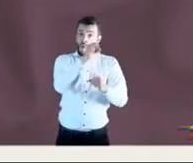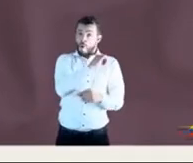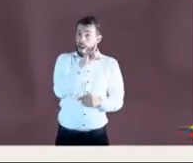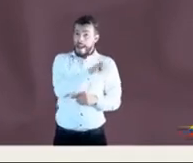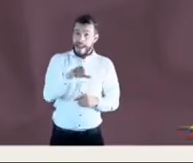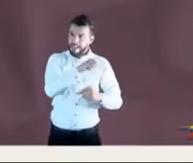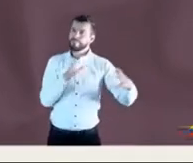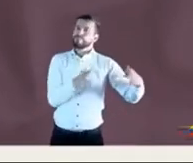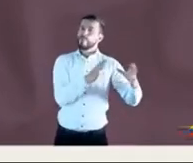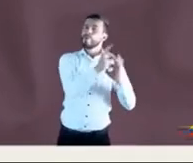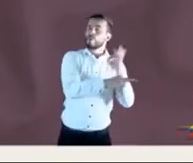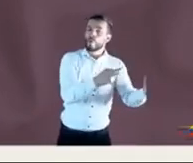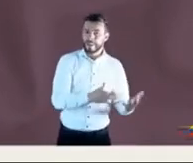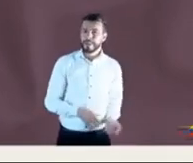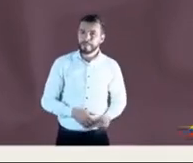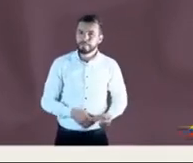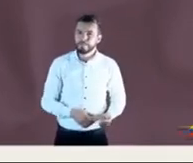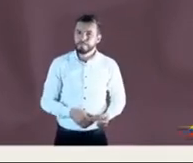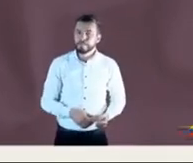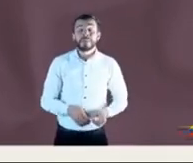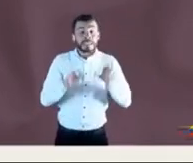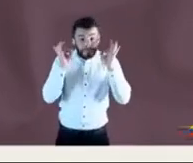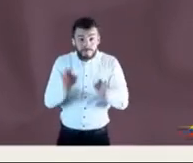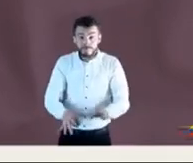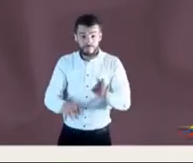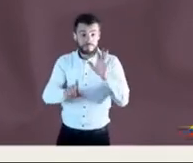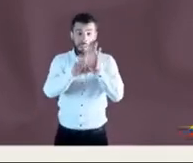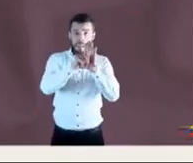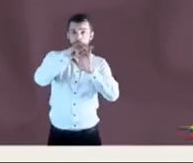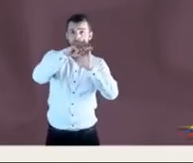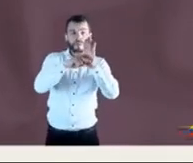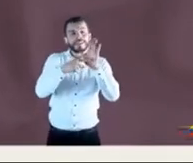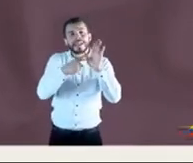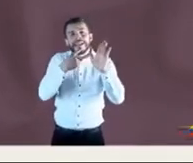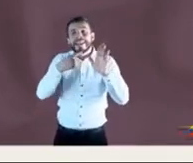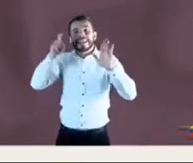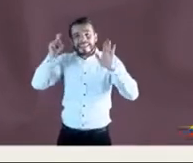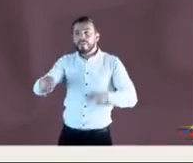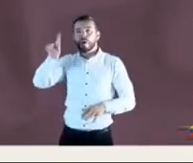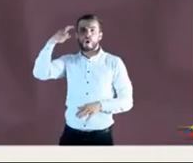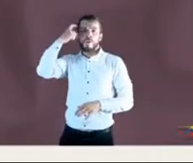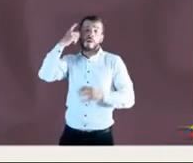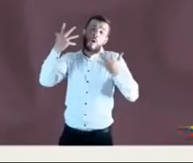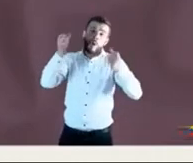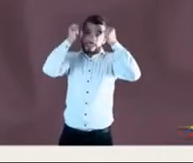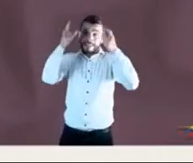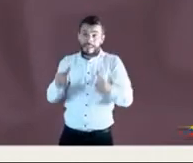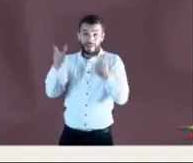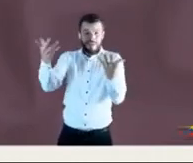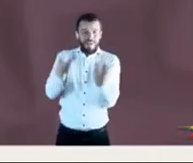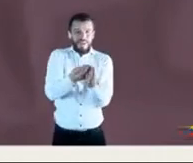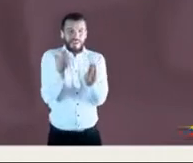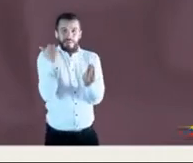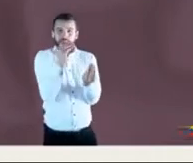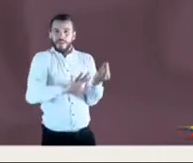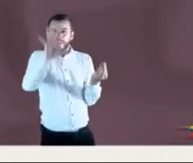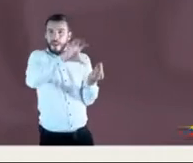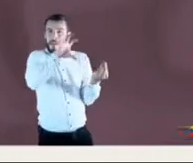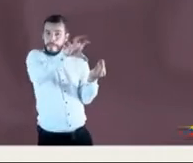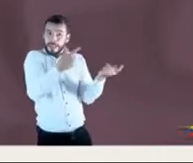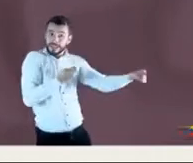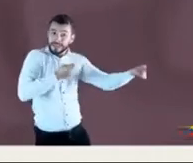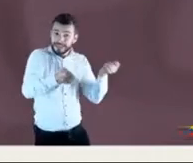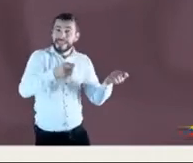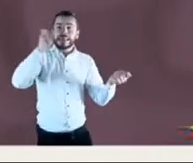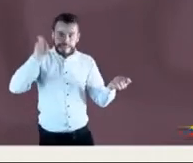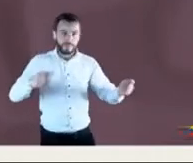es el gobierno o el Estado el que debe proteger los derechos humanos. Pero en la realidad son también los defensores y